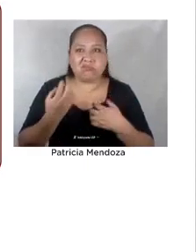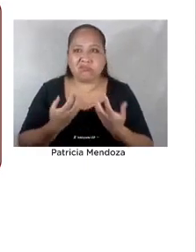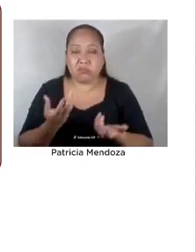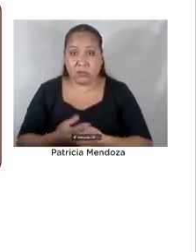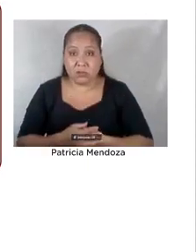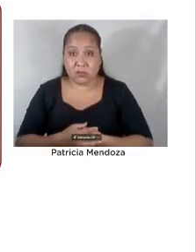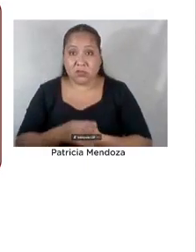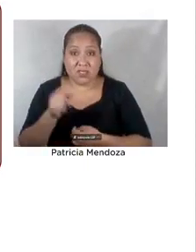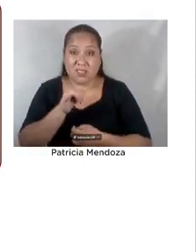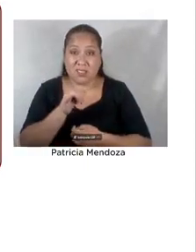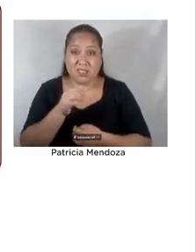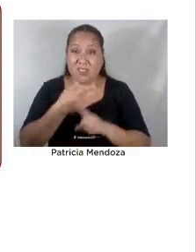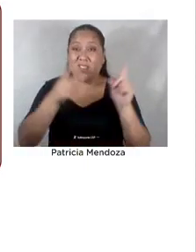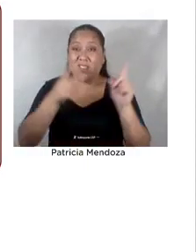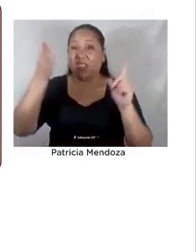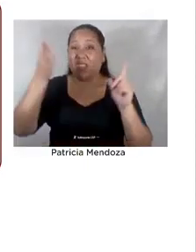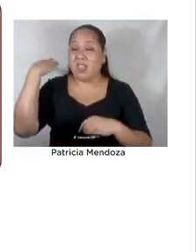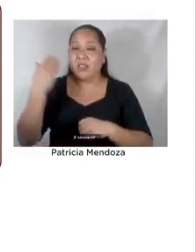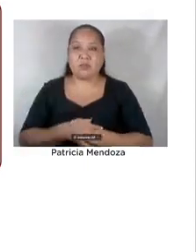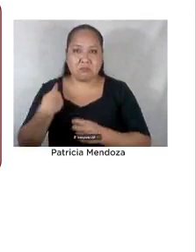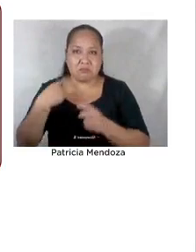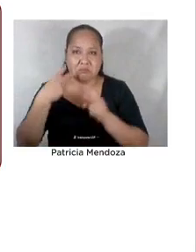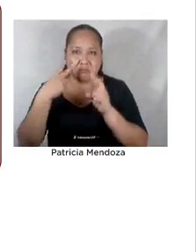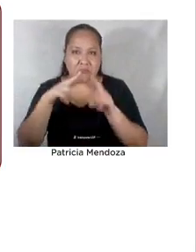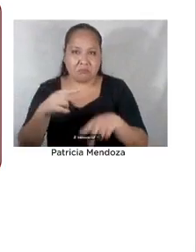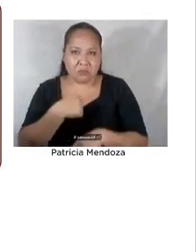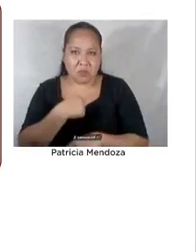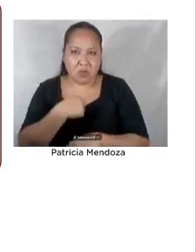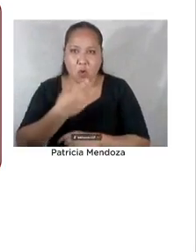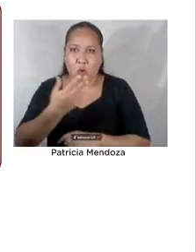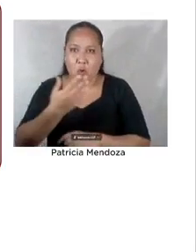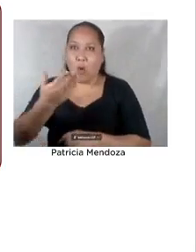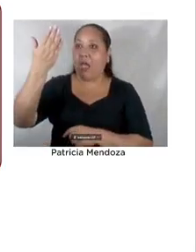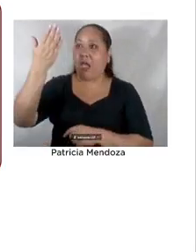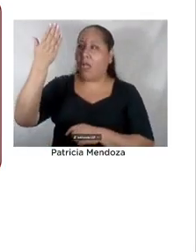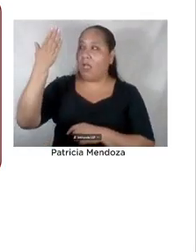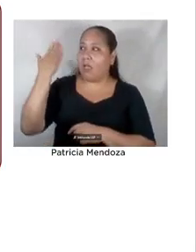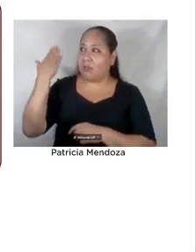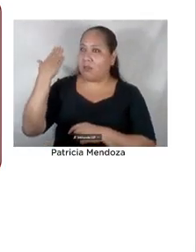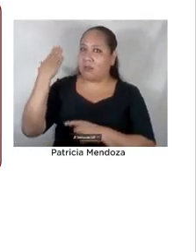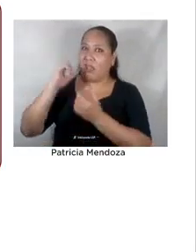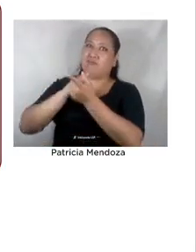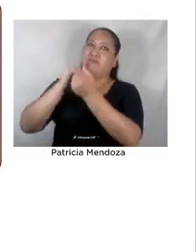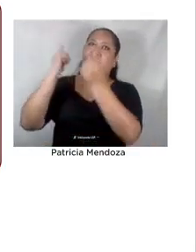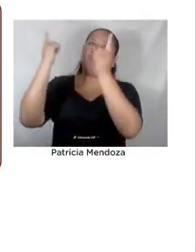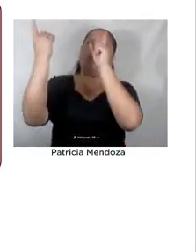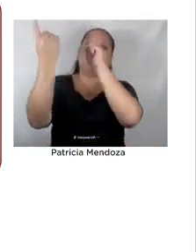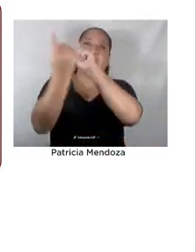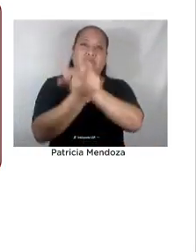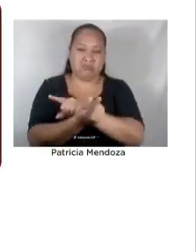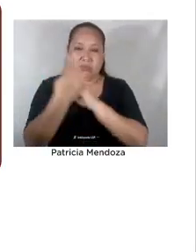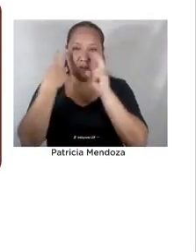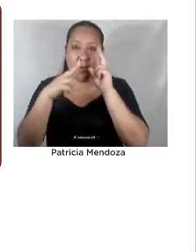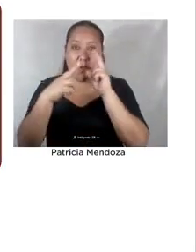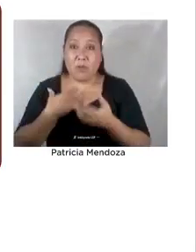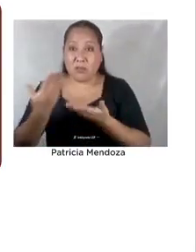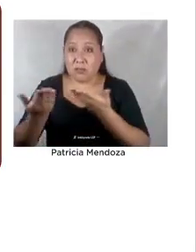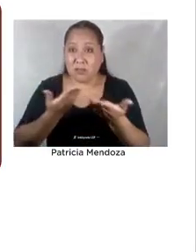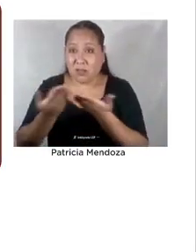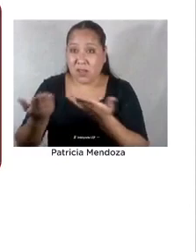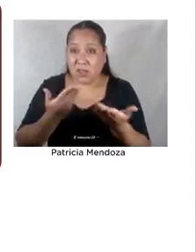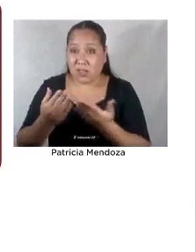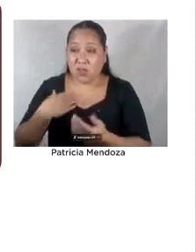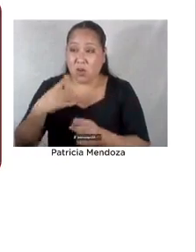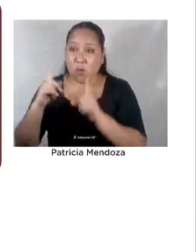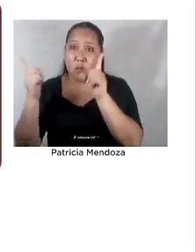que antes, ¿no? Si veo que el yo que era hace un tiempo ha variado mucho, si veo que mis relaciones con mi